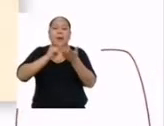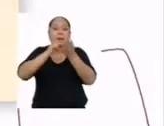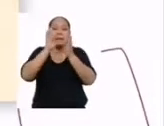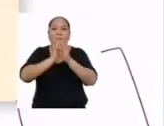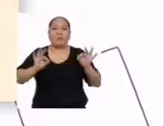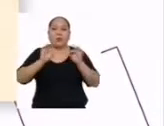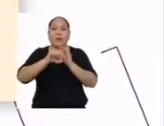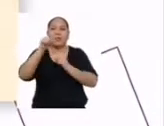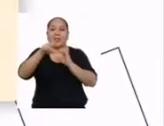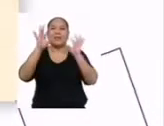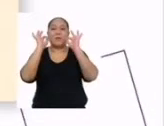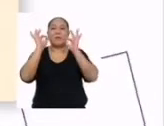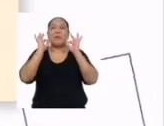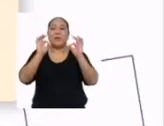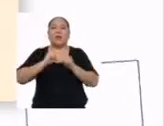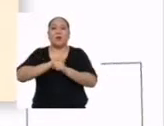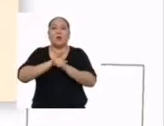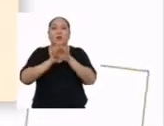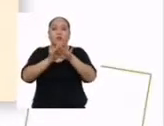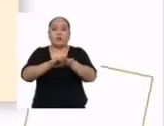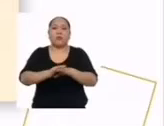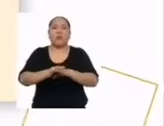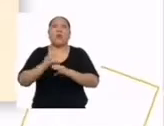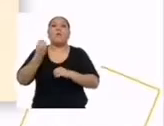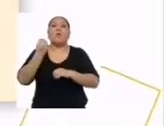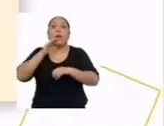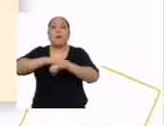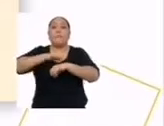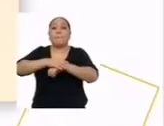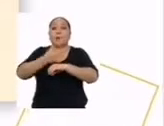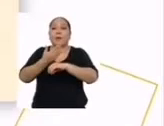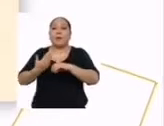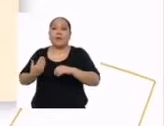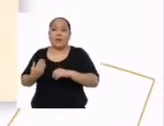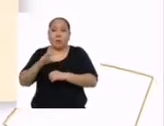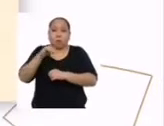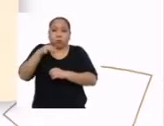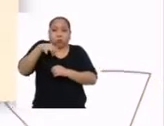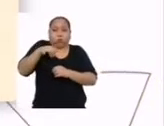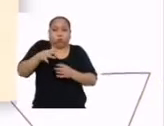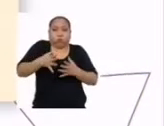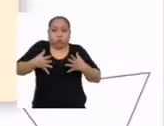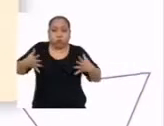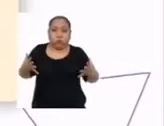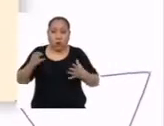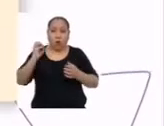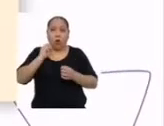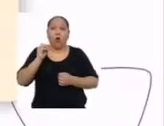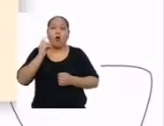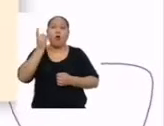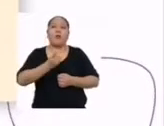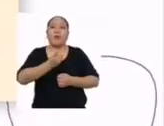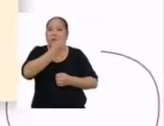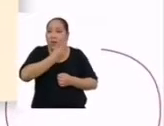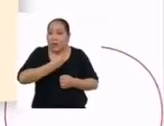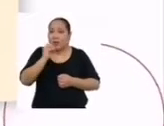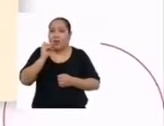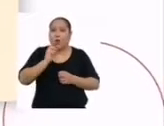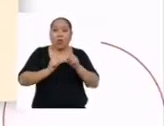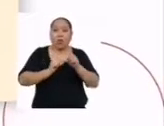podemos prevenir o controlar la obesidad, así como la diabetes o la hipertensión arterial con un estilo de vida